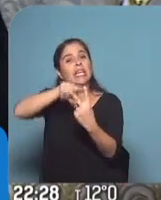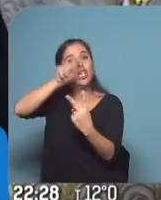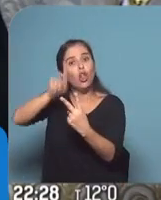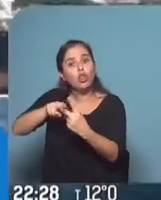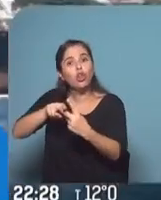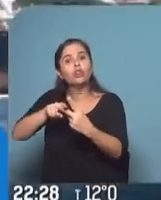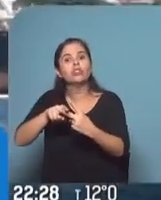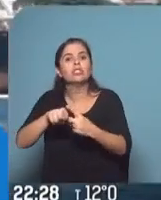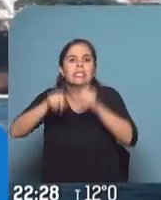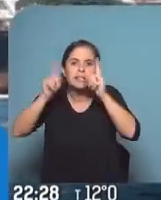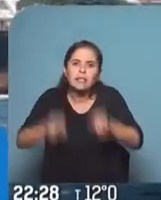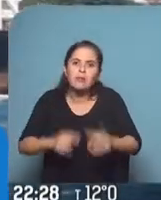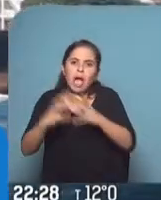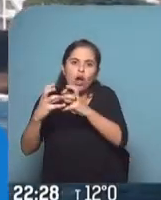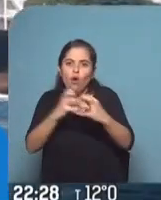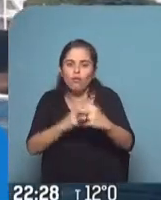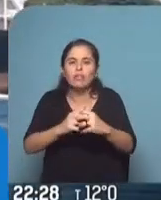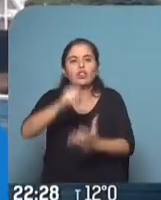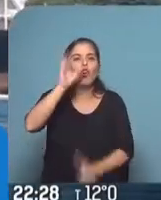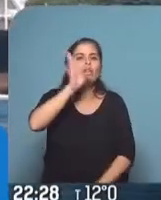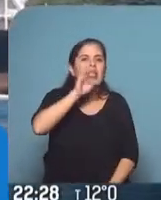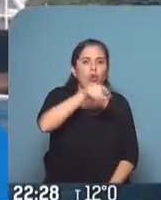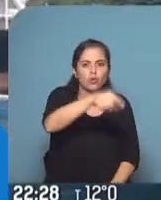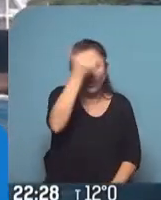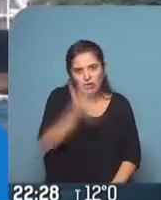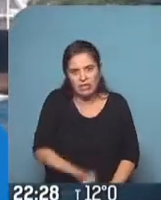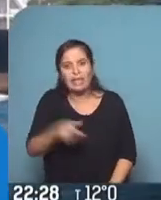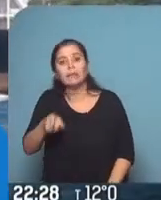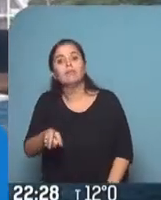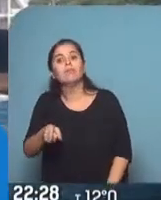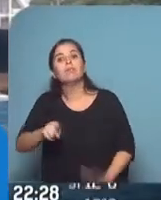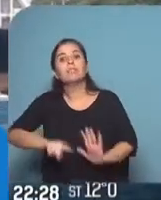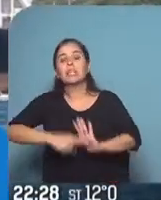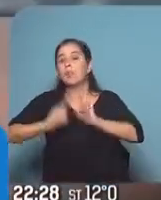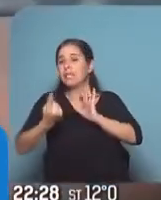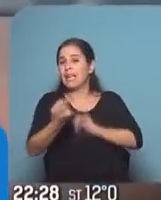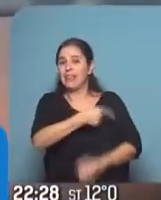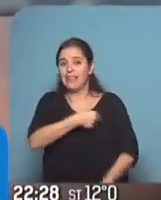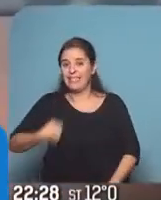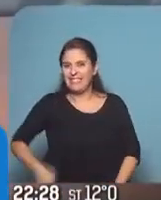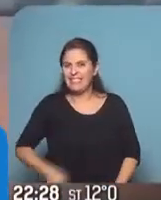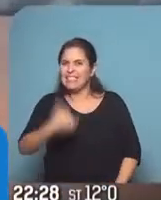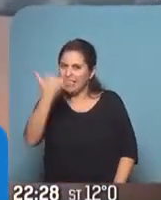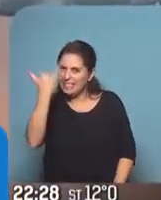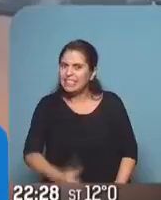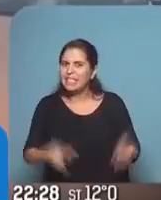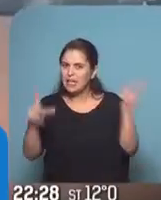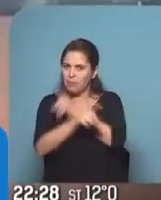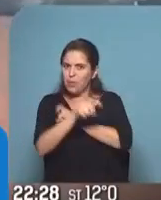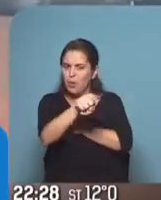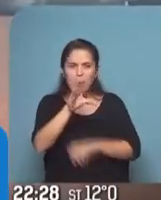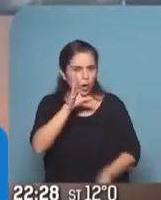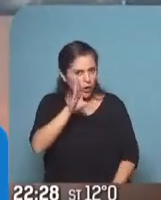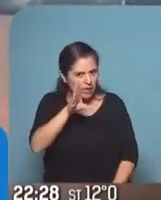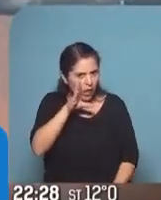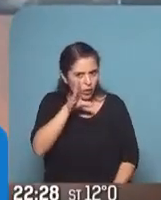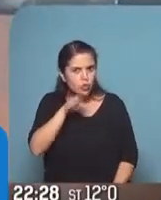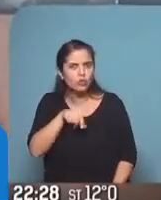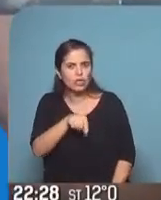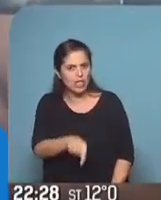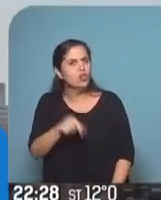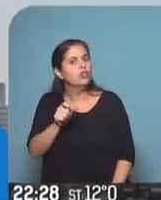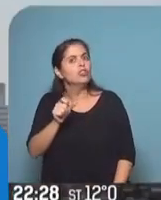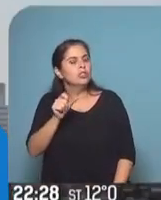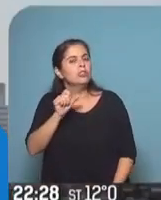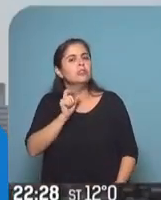Unidos. Beijing, que libra una guerra comercial con la administración Trump y desafía las sanciones de la Casa Blanca comprando petróleo